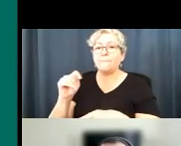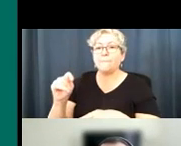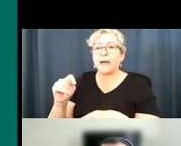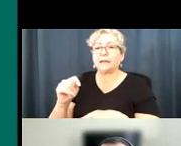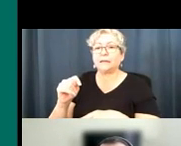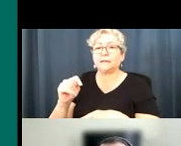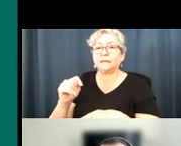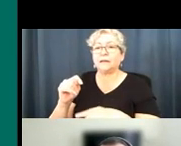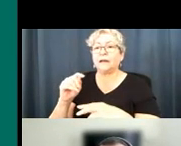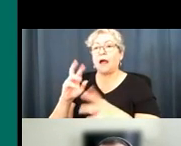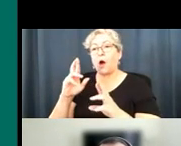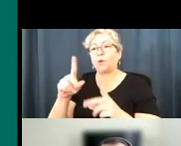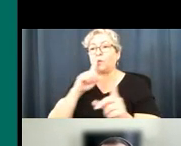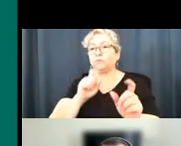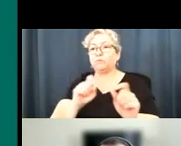Y estoy muy